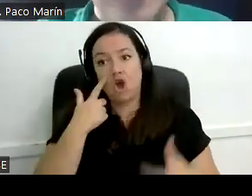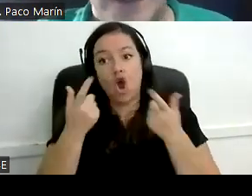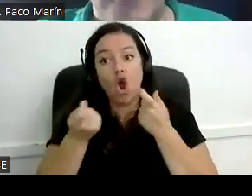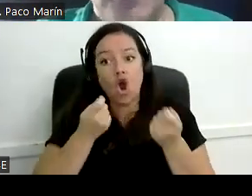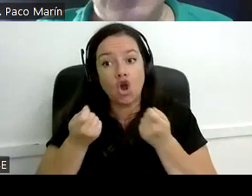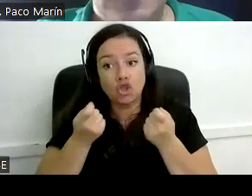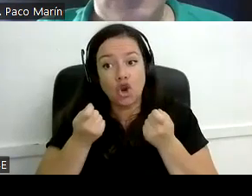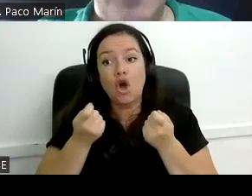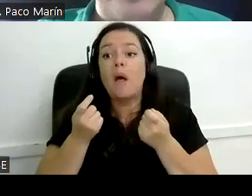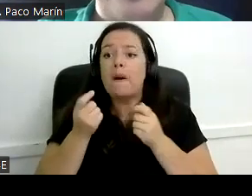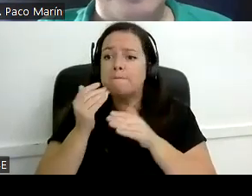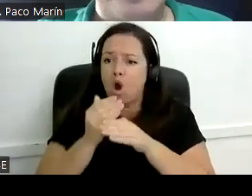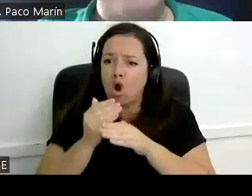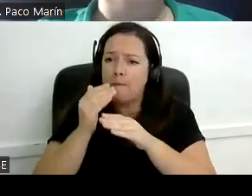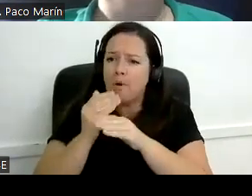esté retirado,